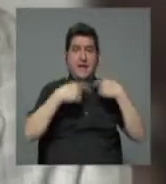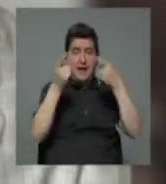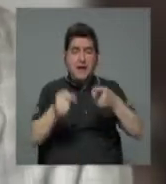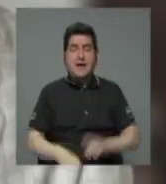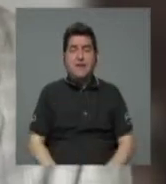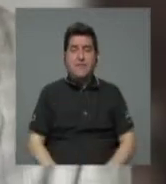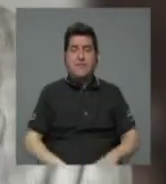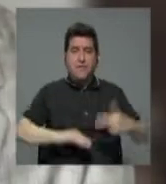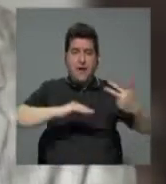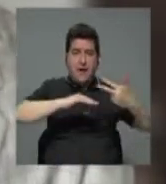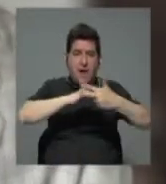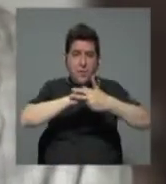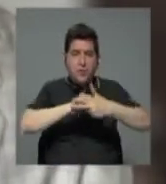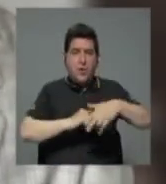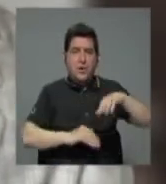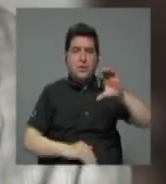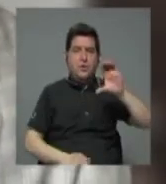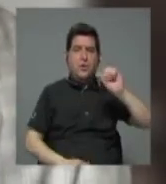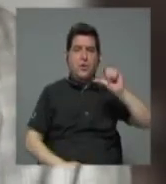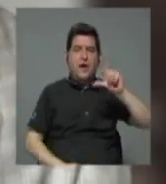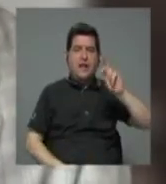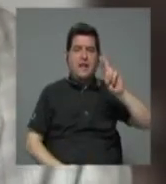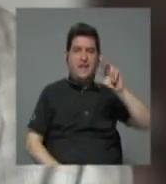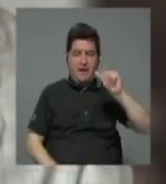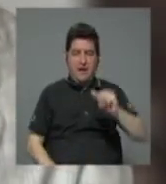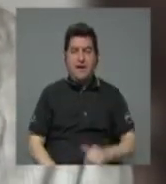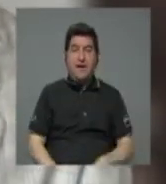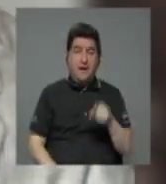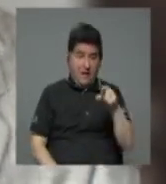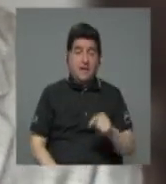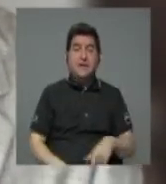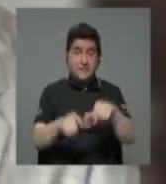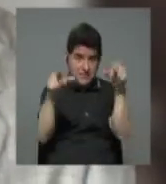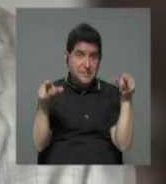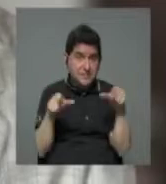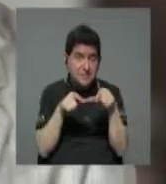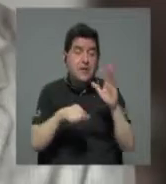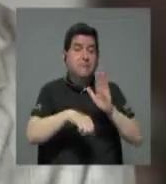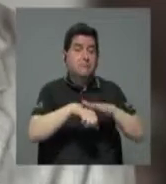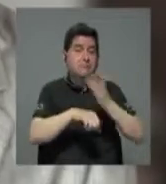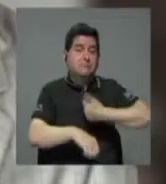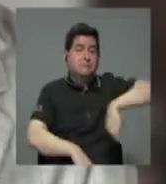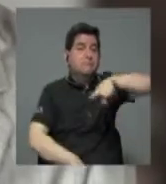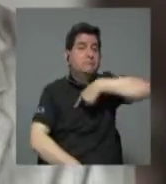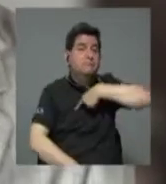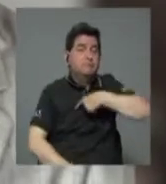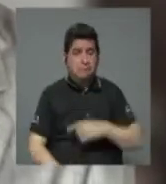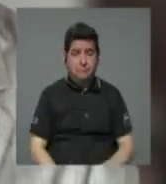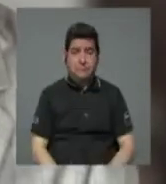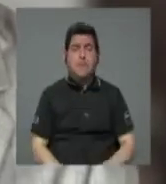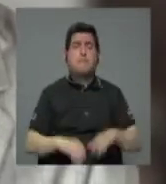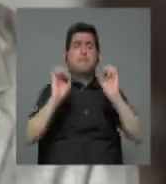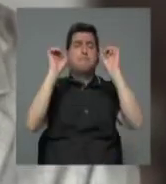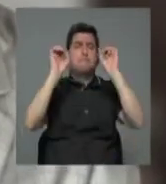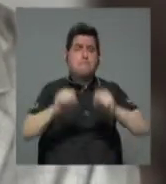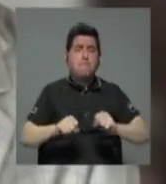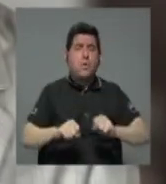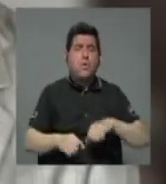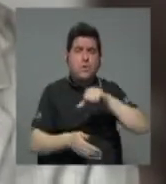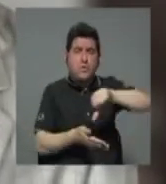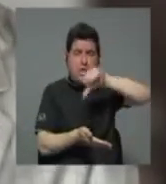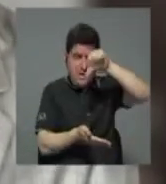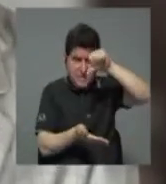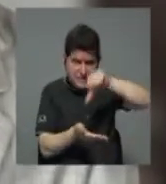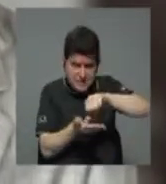Caldera. Entonces, esa ubicación de Coyol nos ha permitido convertirnos en un